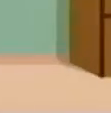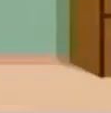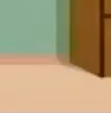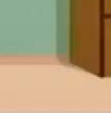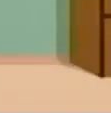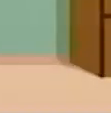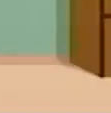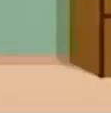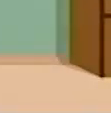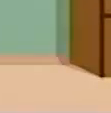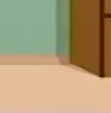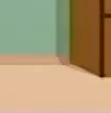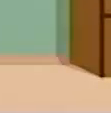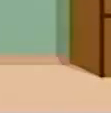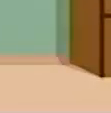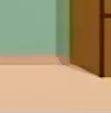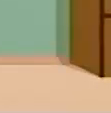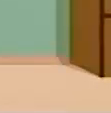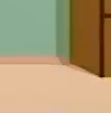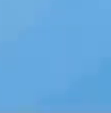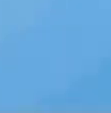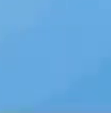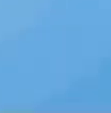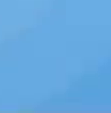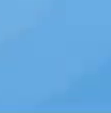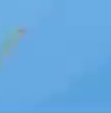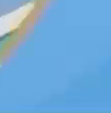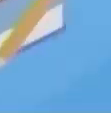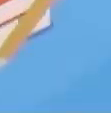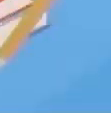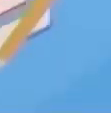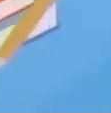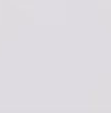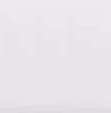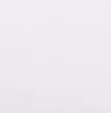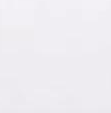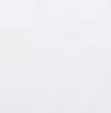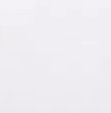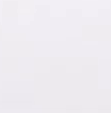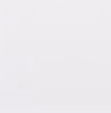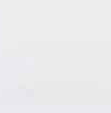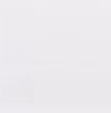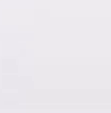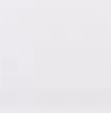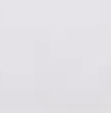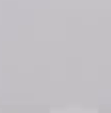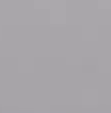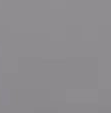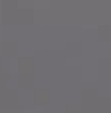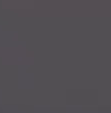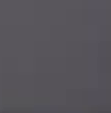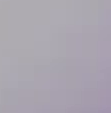te hagan feliz dentro de casa. Ministerio de Educación, Gobierno de Guatemala.